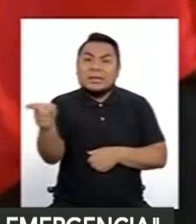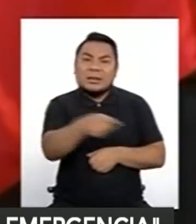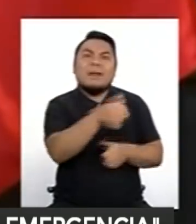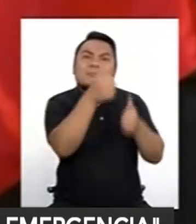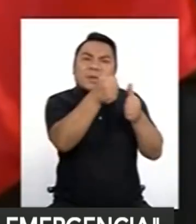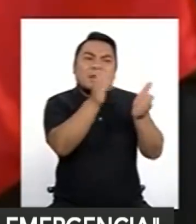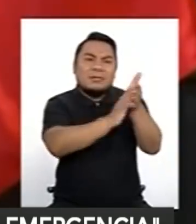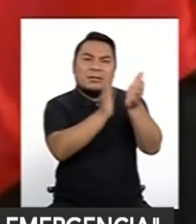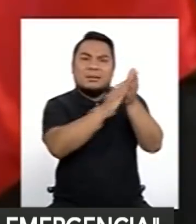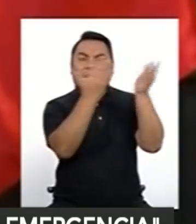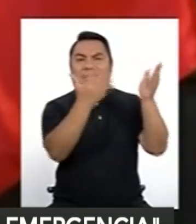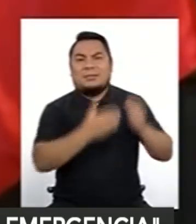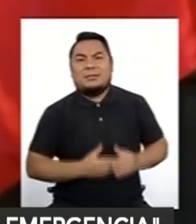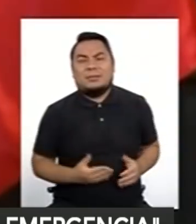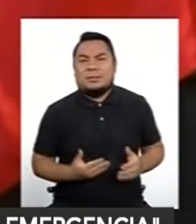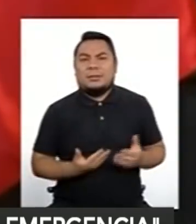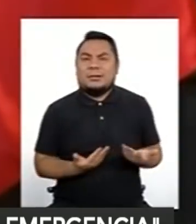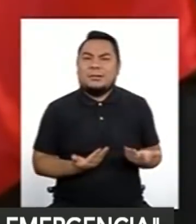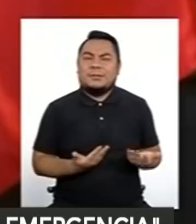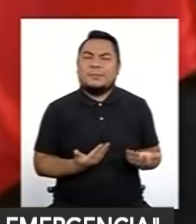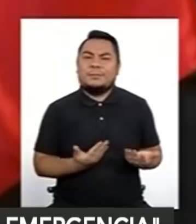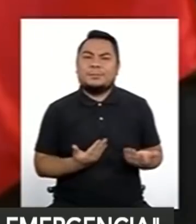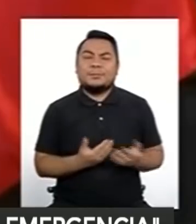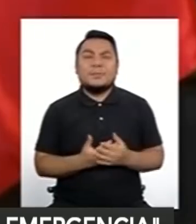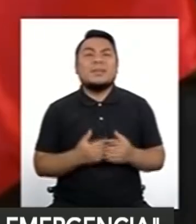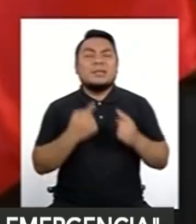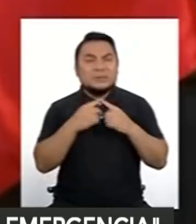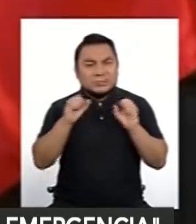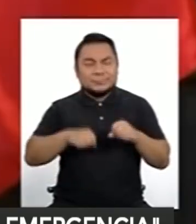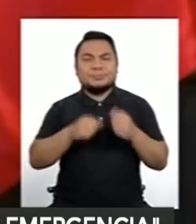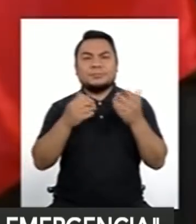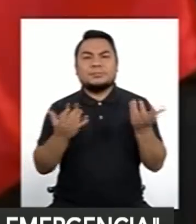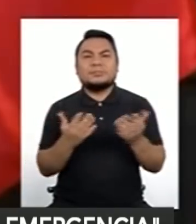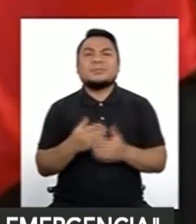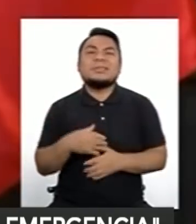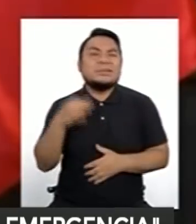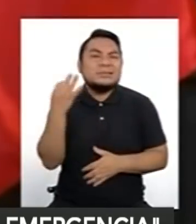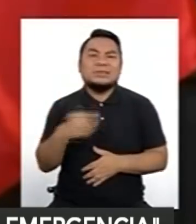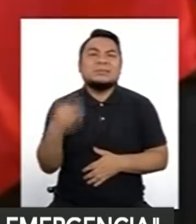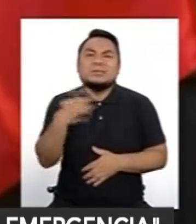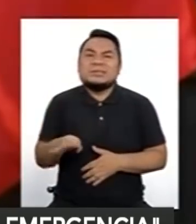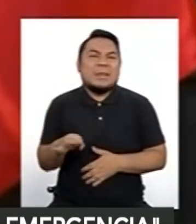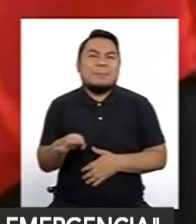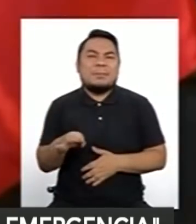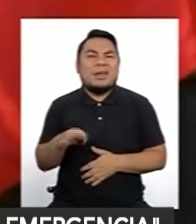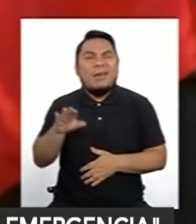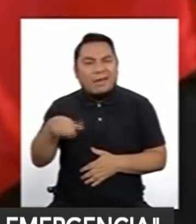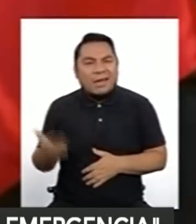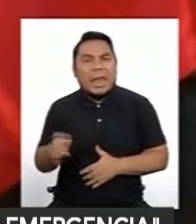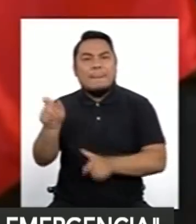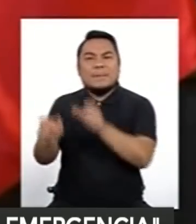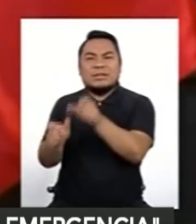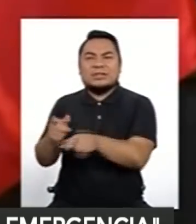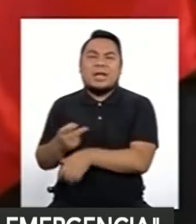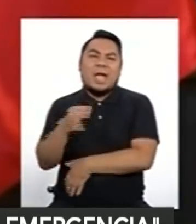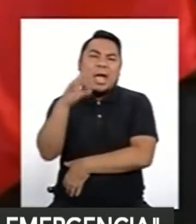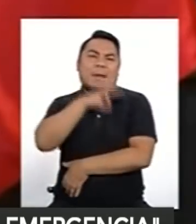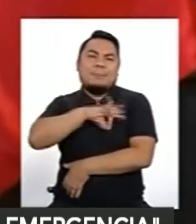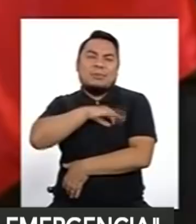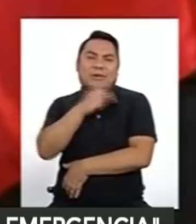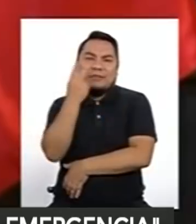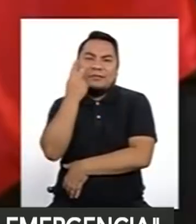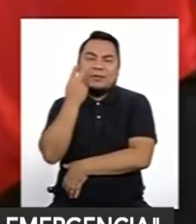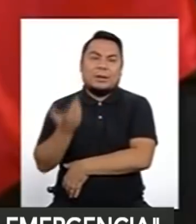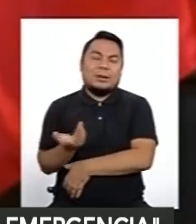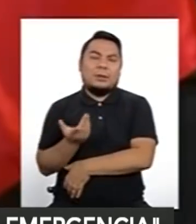en todos ellos. Nos faltan la gente que trate de aprovecharse de esta situación y hacer